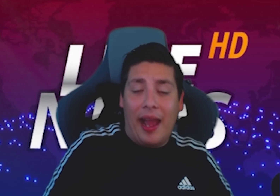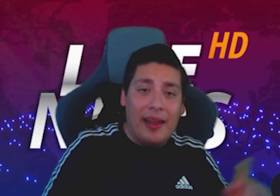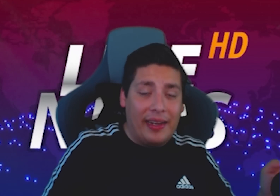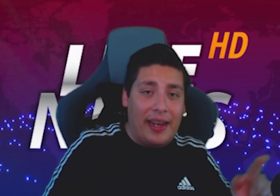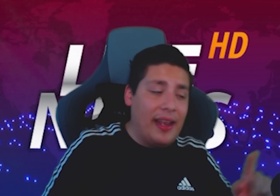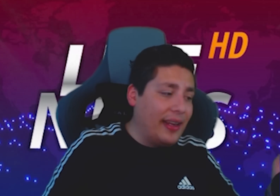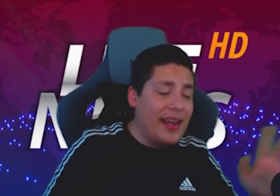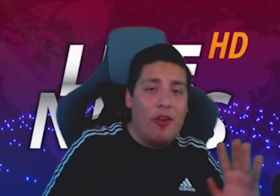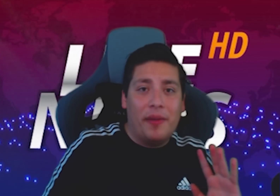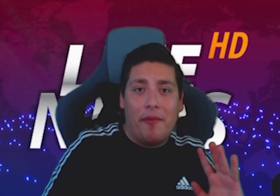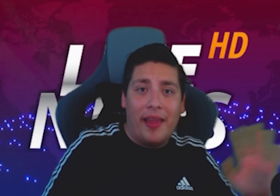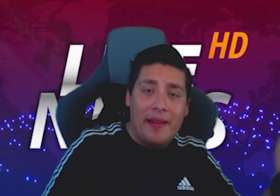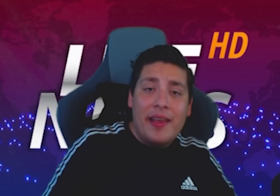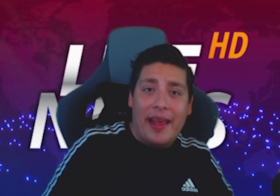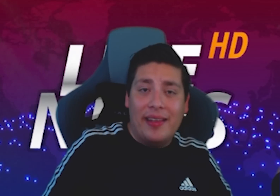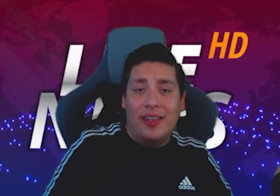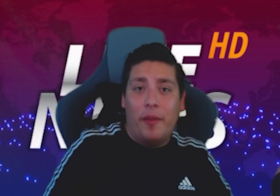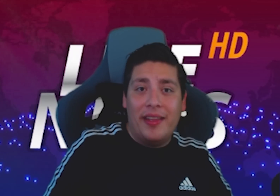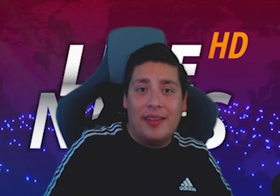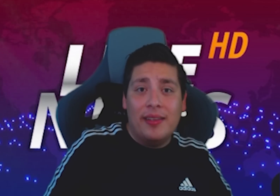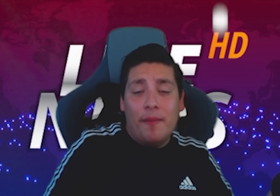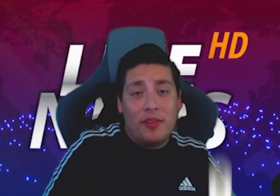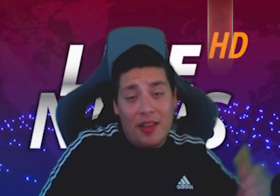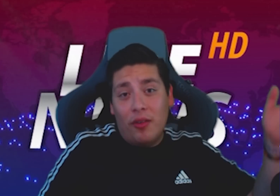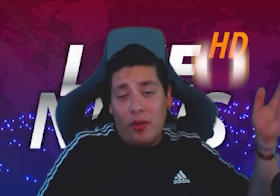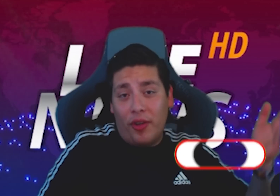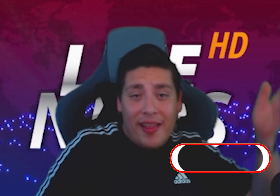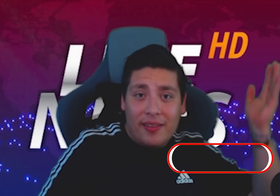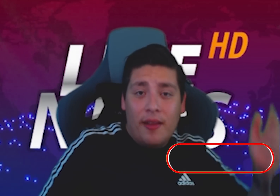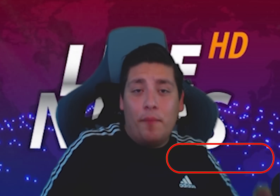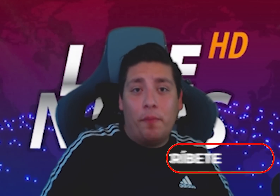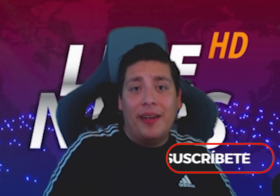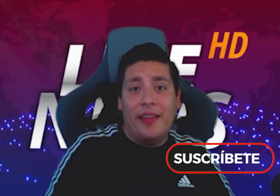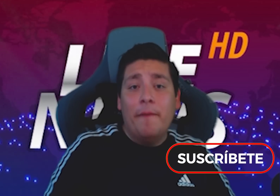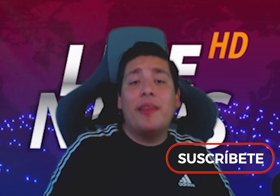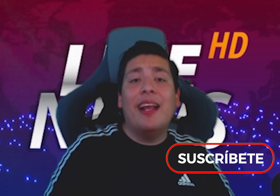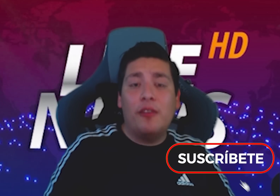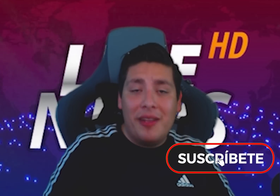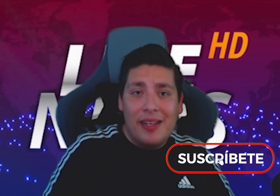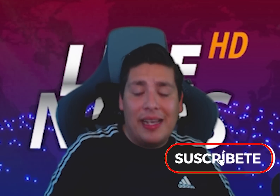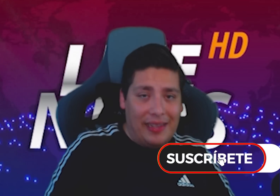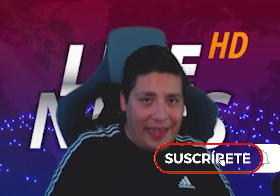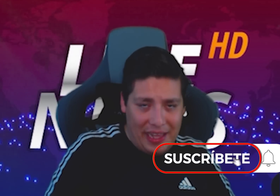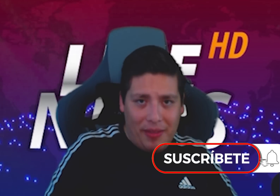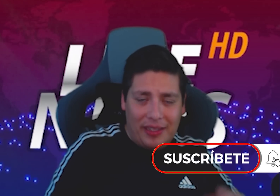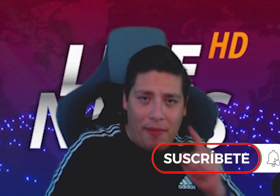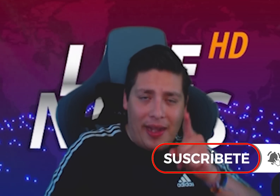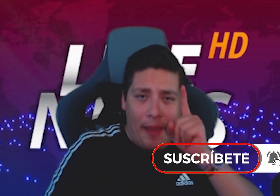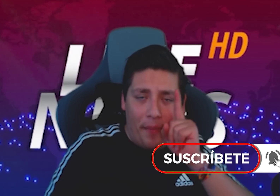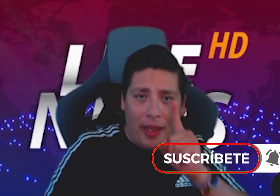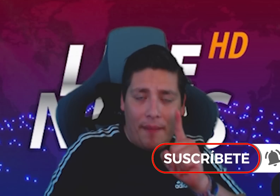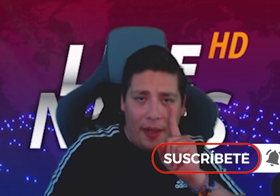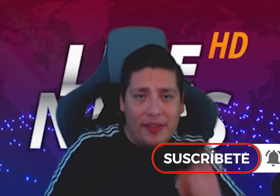esta mujer, a Kenia López Rabadán y a estas panistas, pues siendo corridas por parte de las feministas legítimas